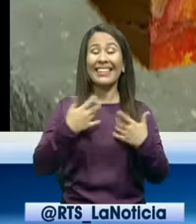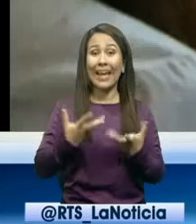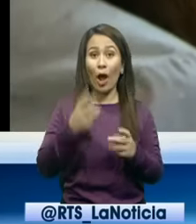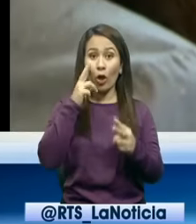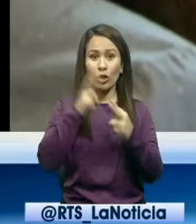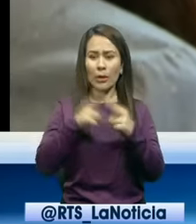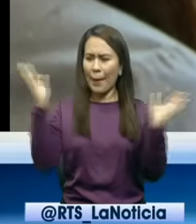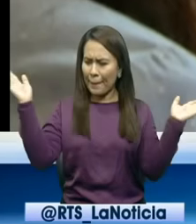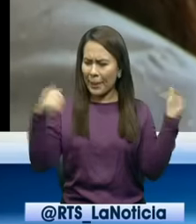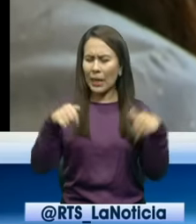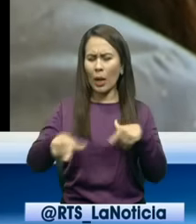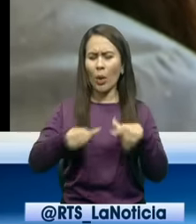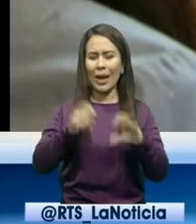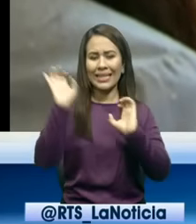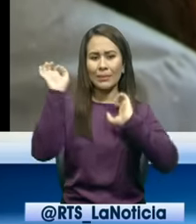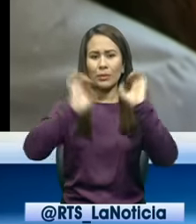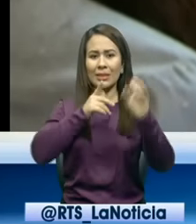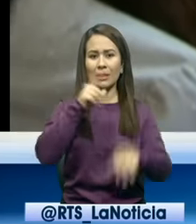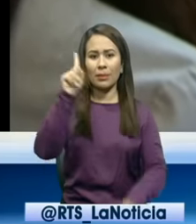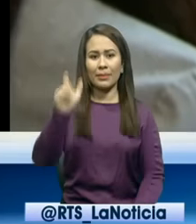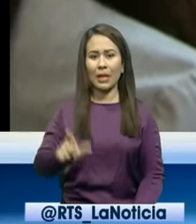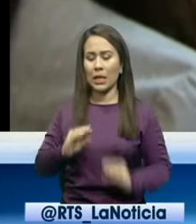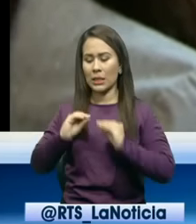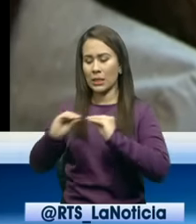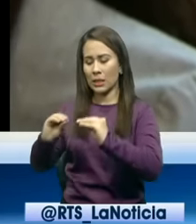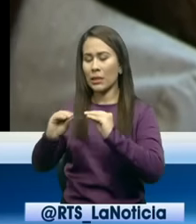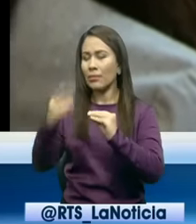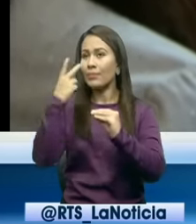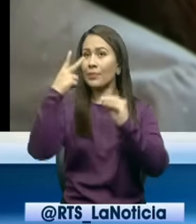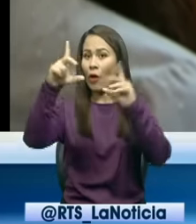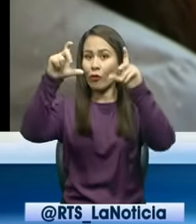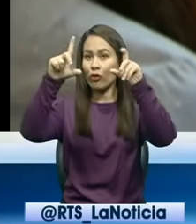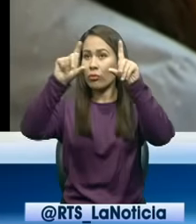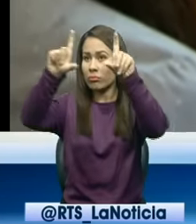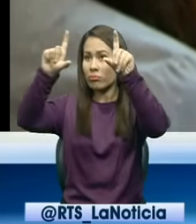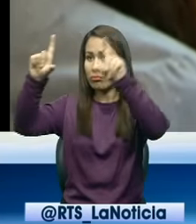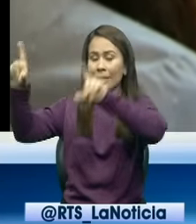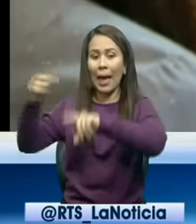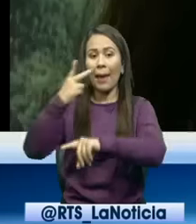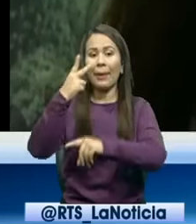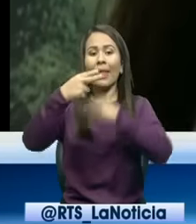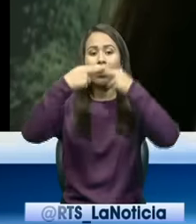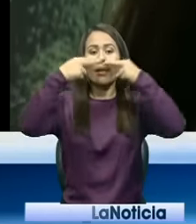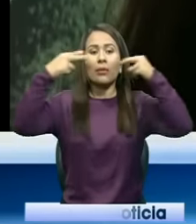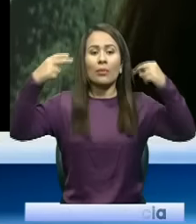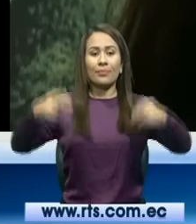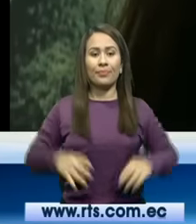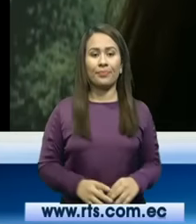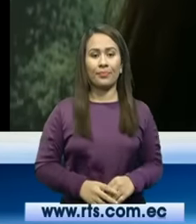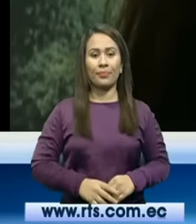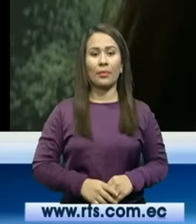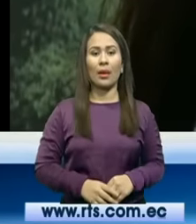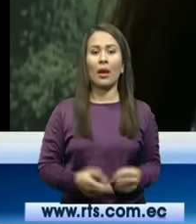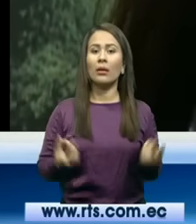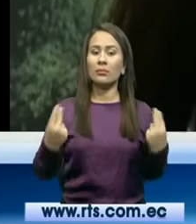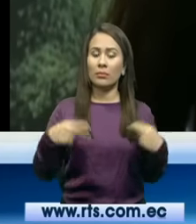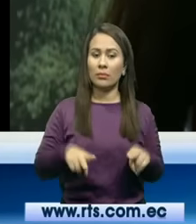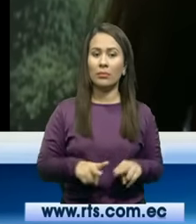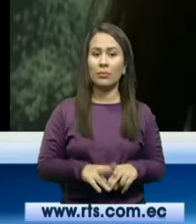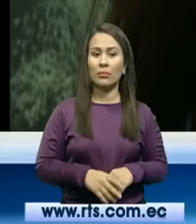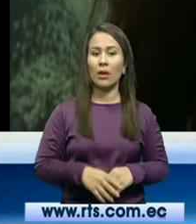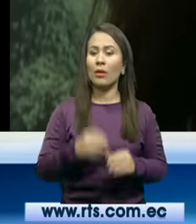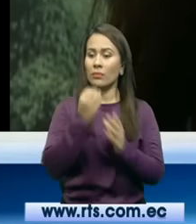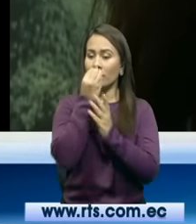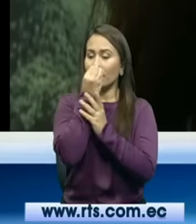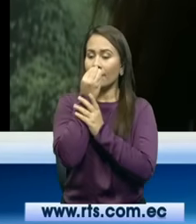que habitan sus habitantes y también la parte de la ecología, la naturaleza y también la parte de la flora y